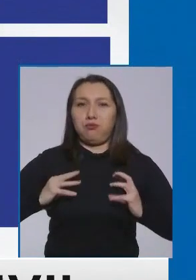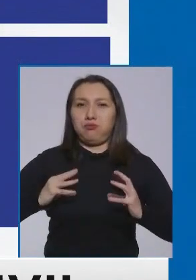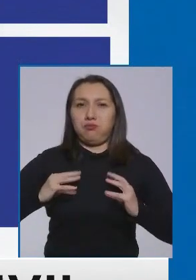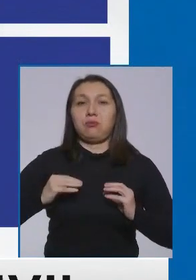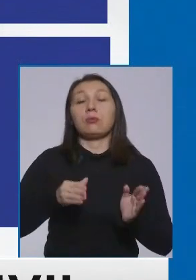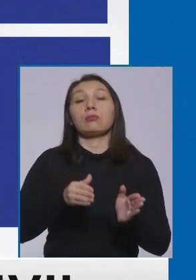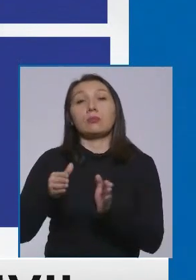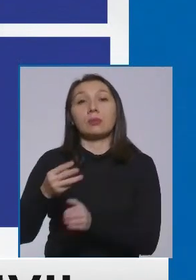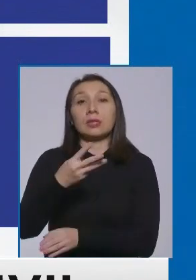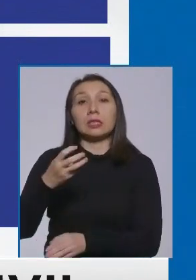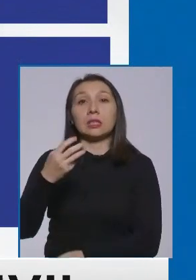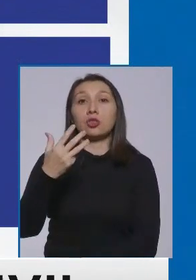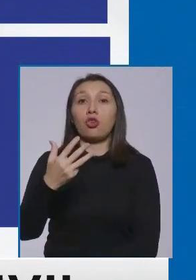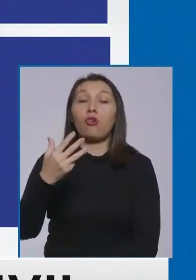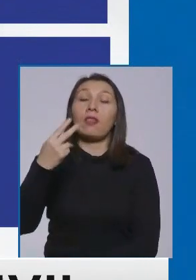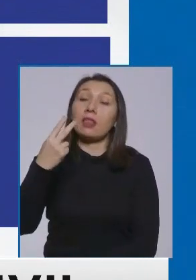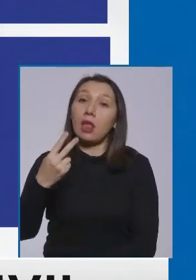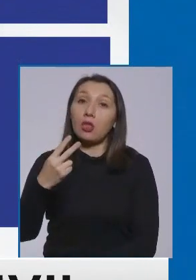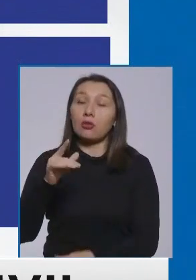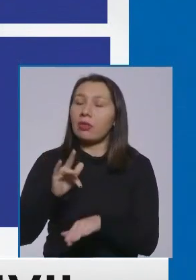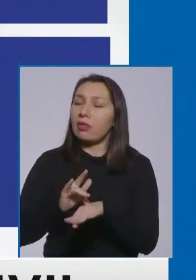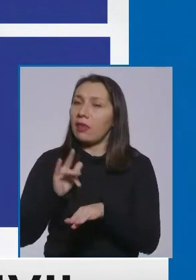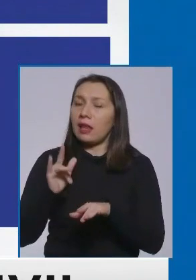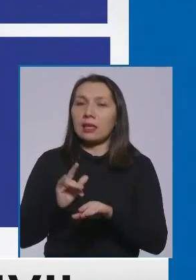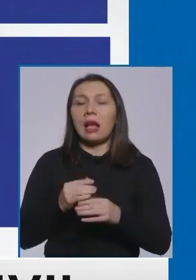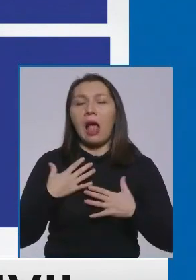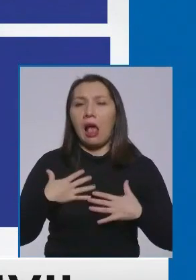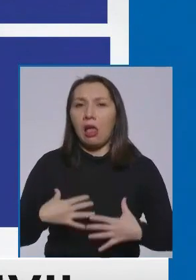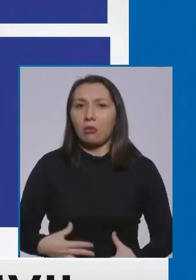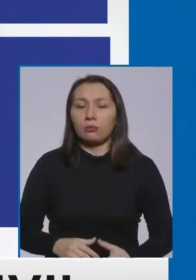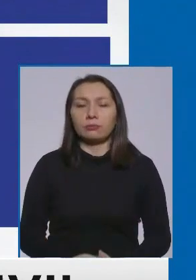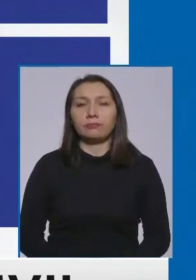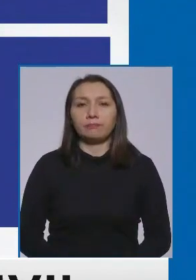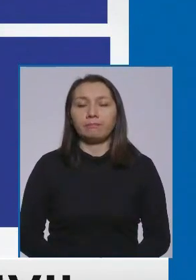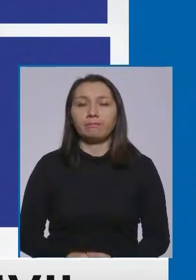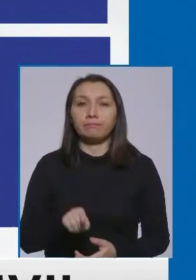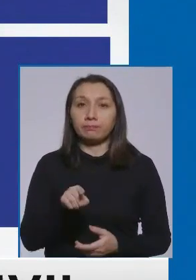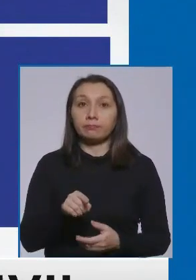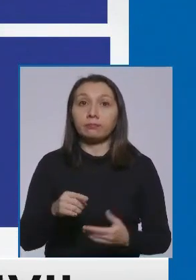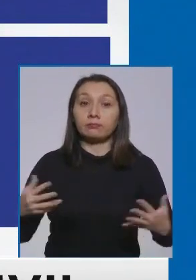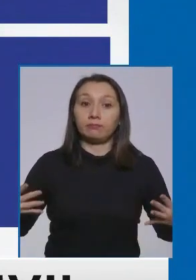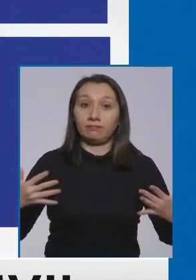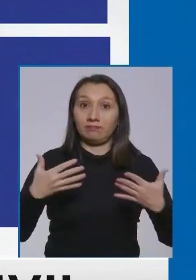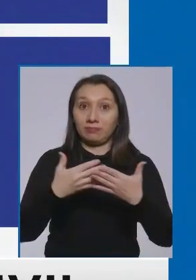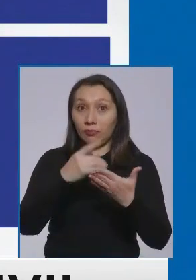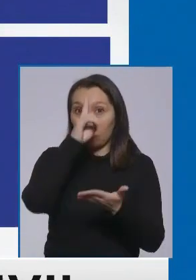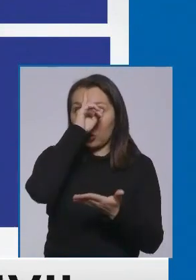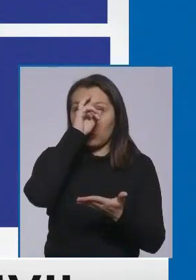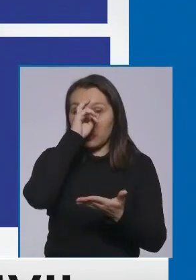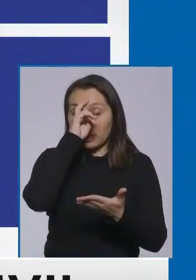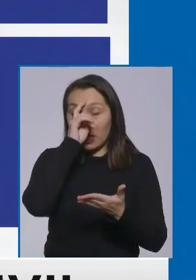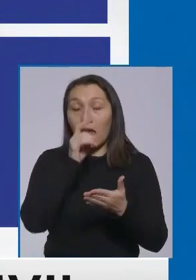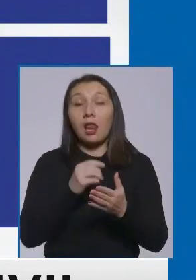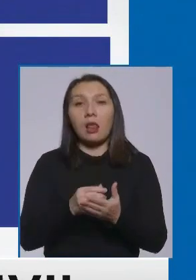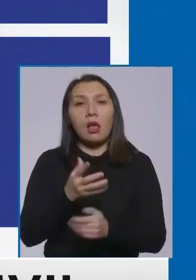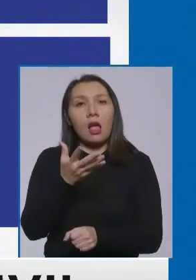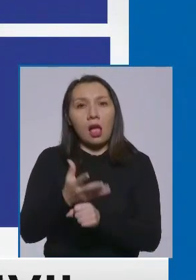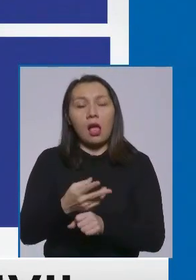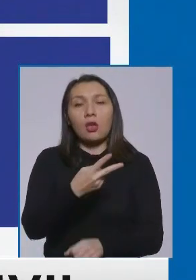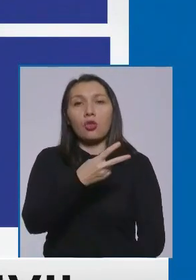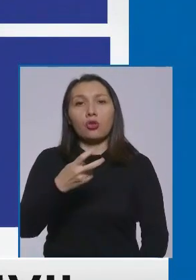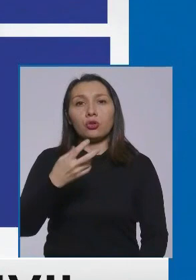392 se encuentran en estado crítico en relación a la red integral de salud podemos contar